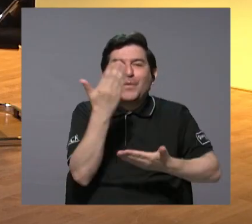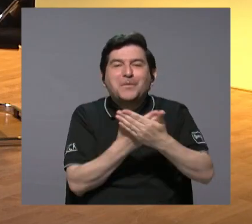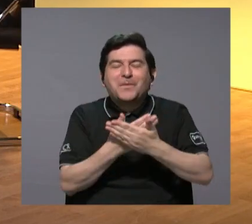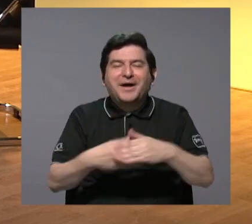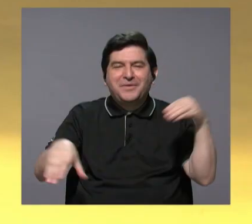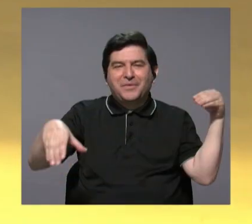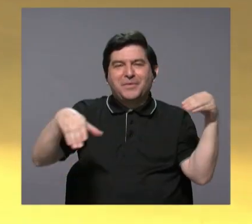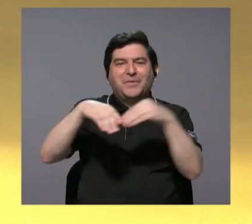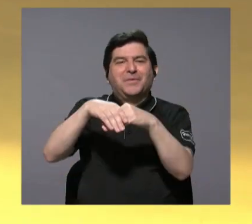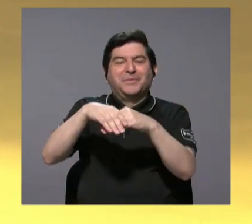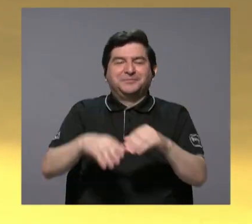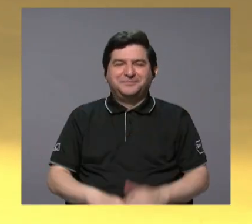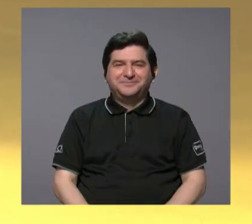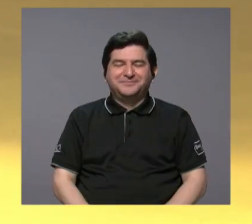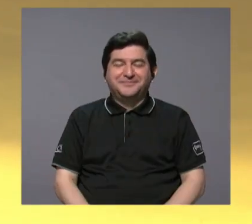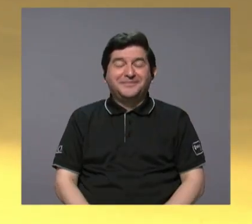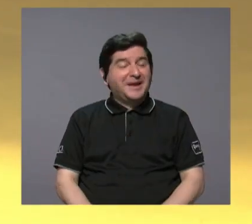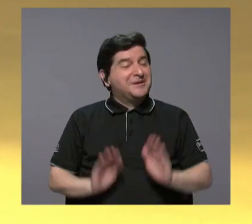Excelente resumen.